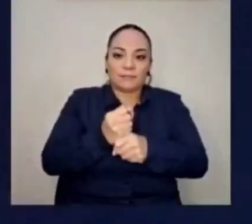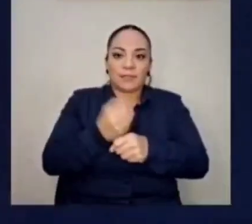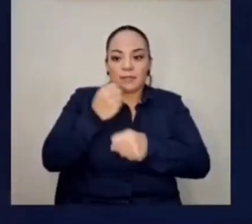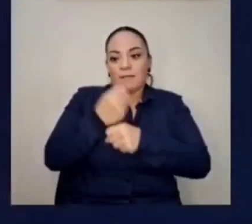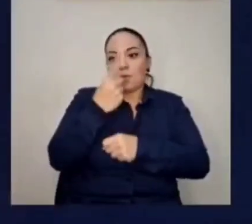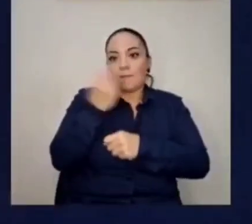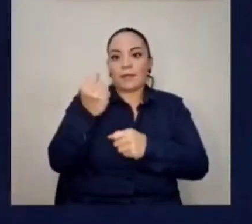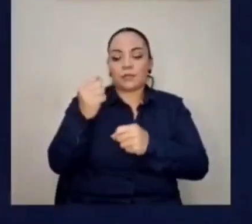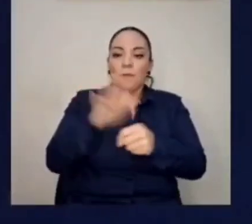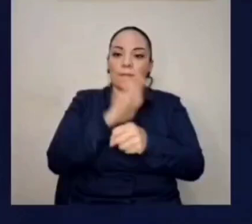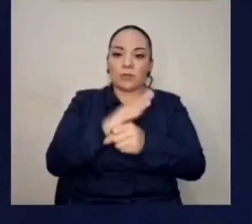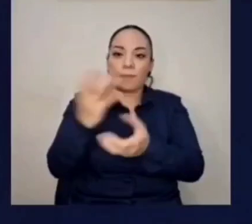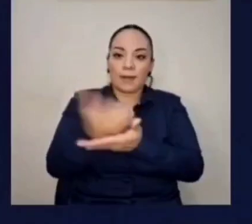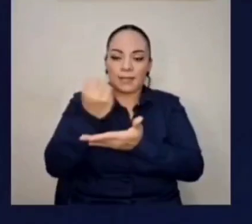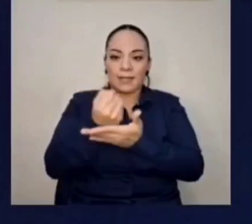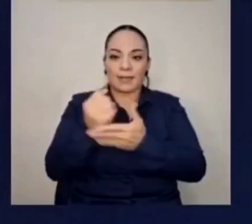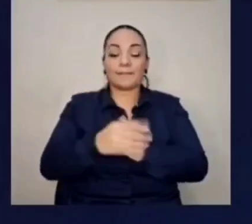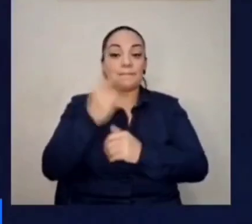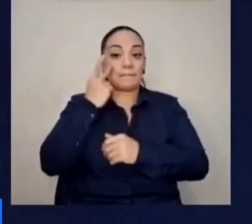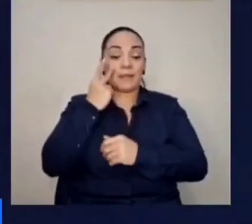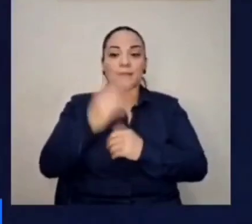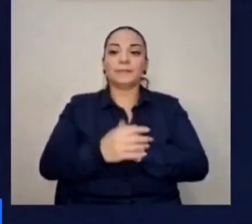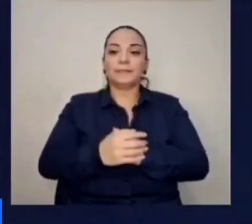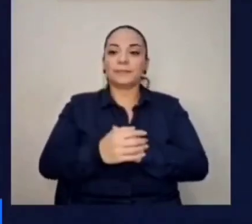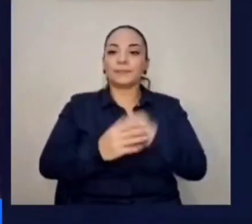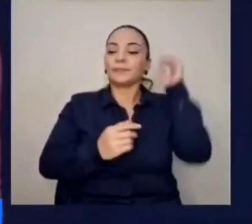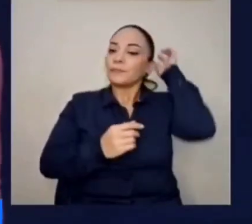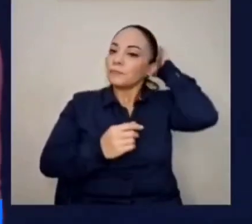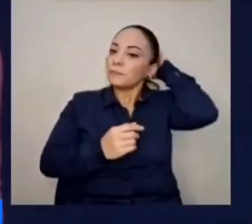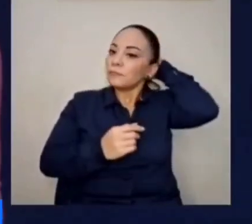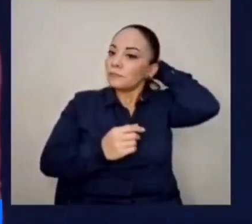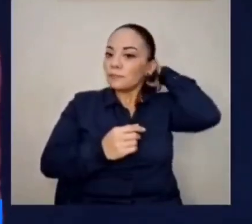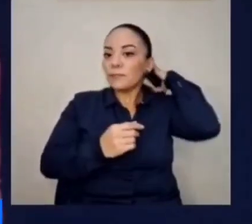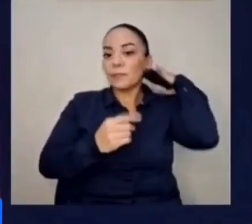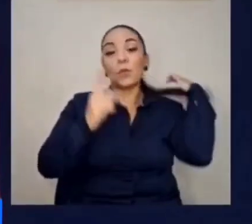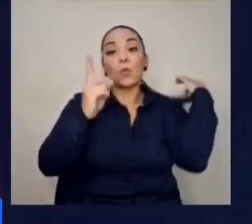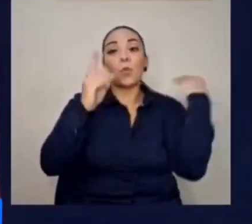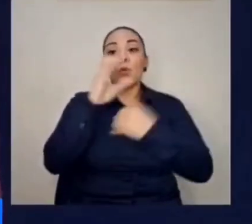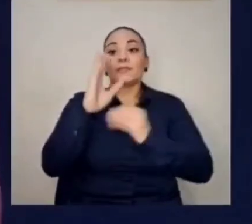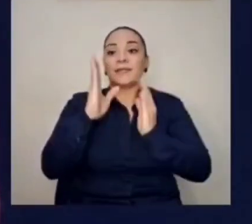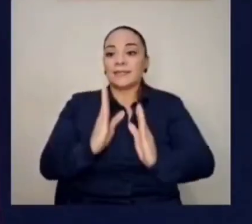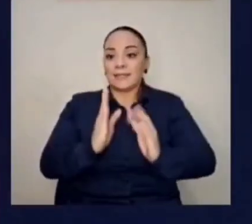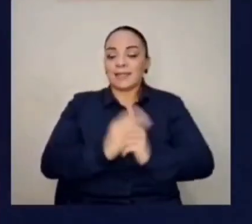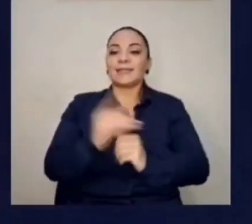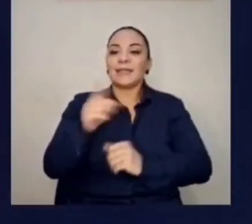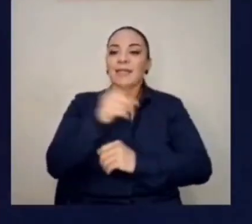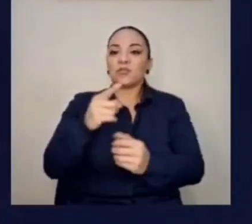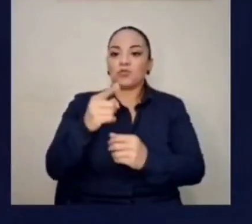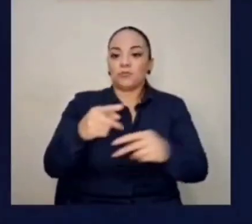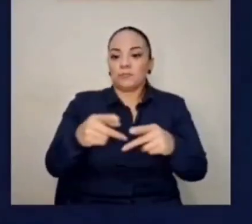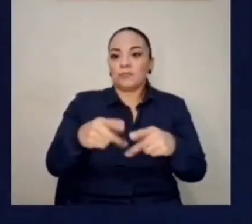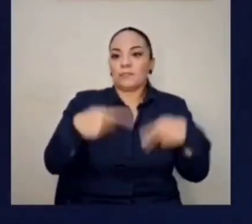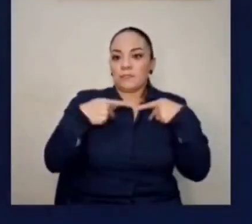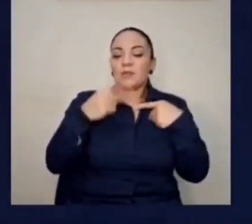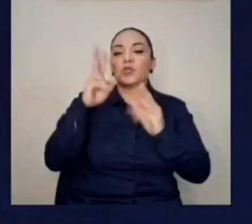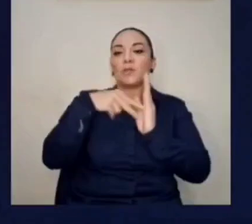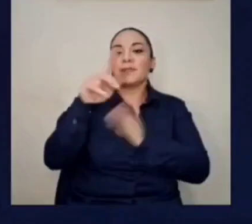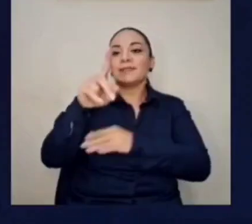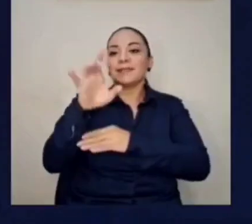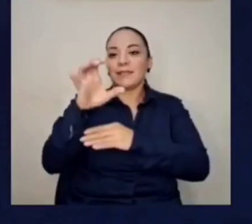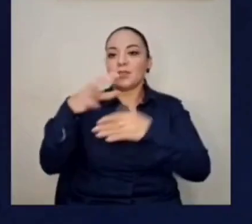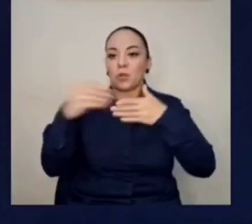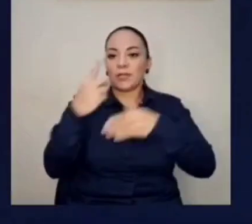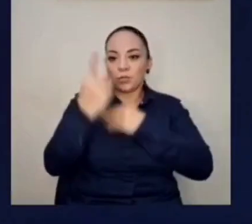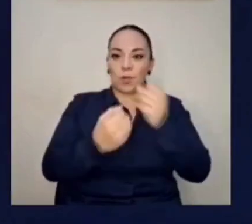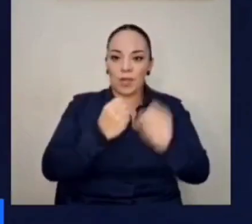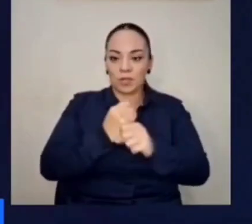ganar esto. En el año, un costarricense vive con de ellos vive con $2,100. Entonces yo